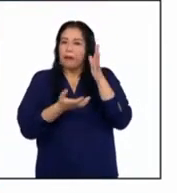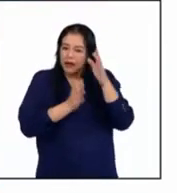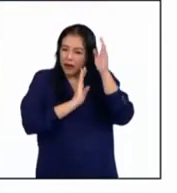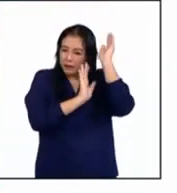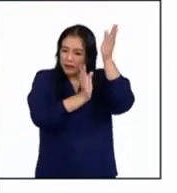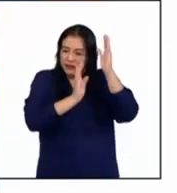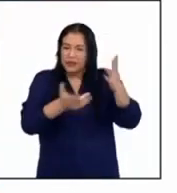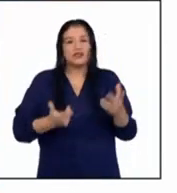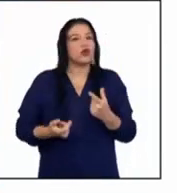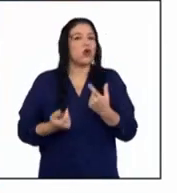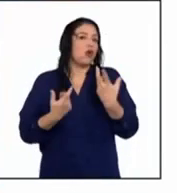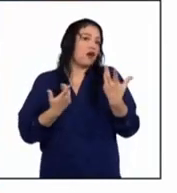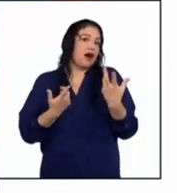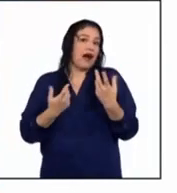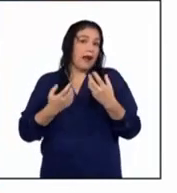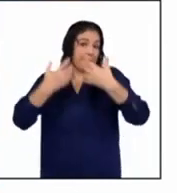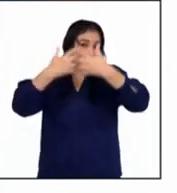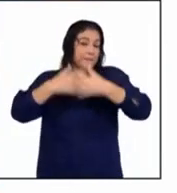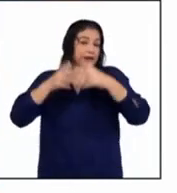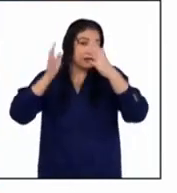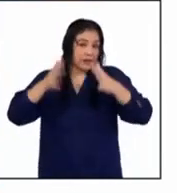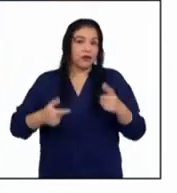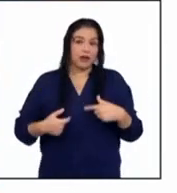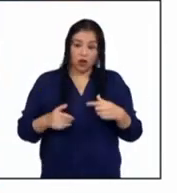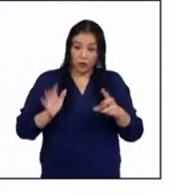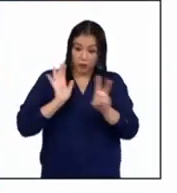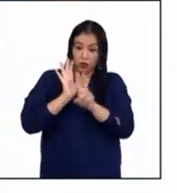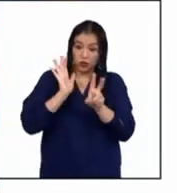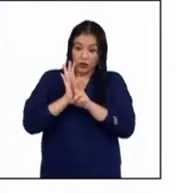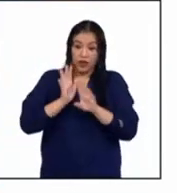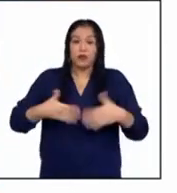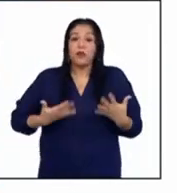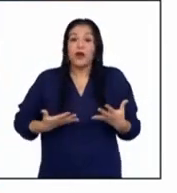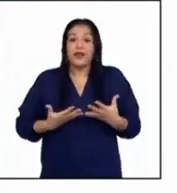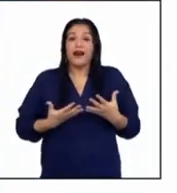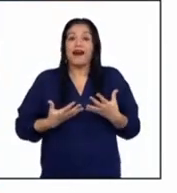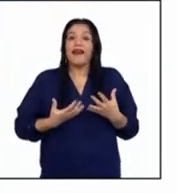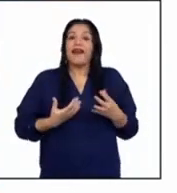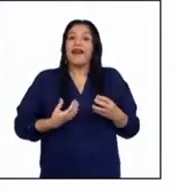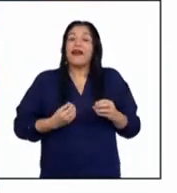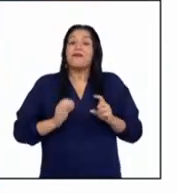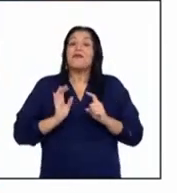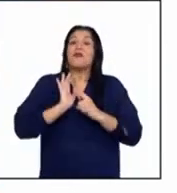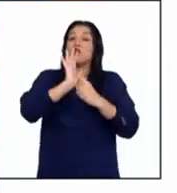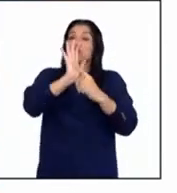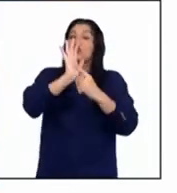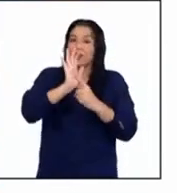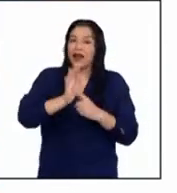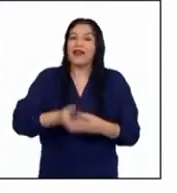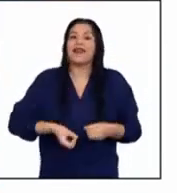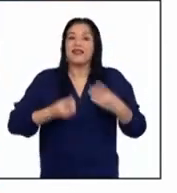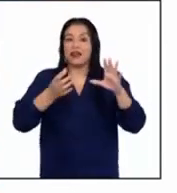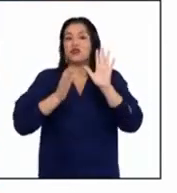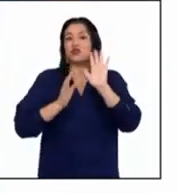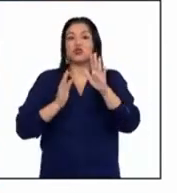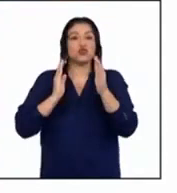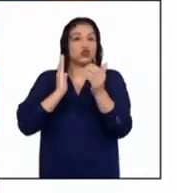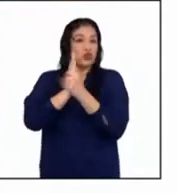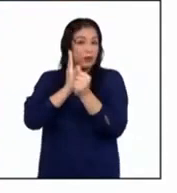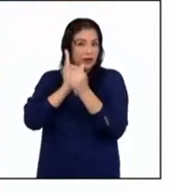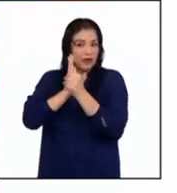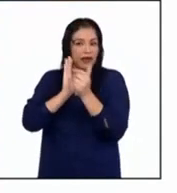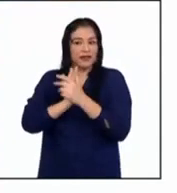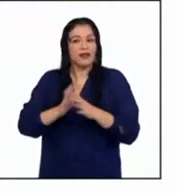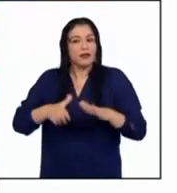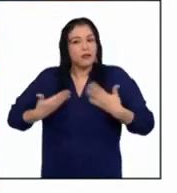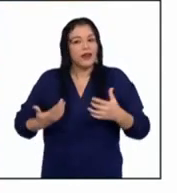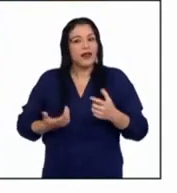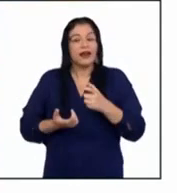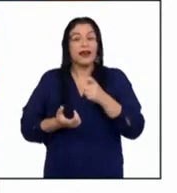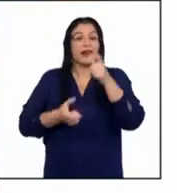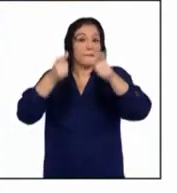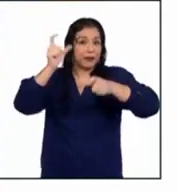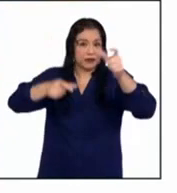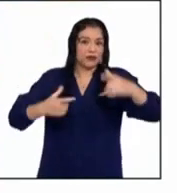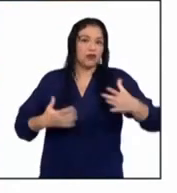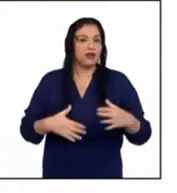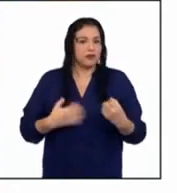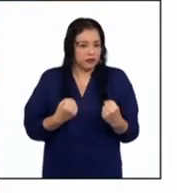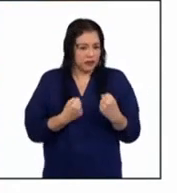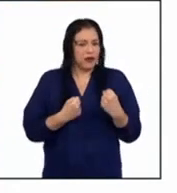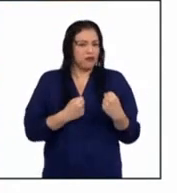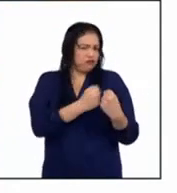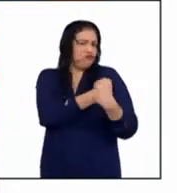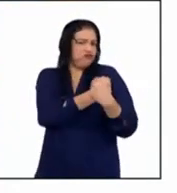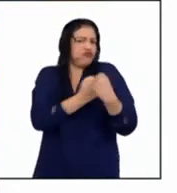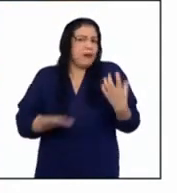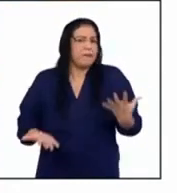cuales los voluntarios pudiesen utilizar sus habilidades y pudieran empoderar a la comunidad. Esto generó muchísimo